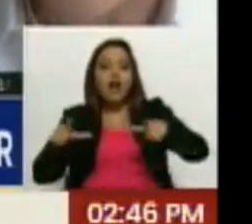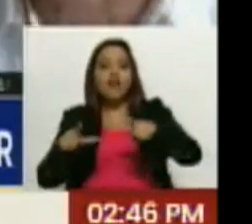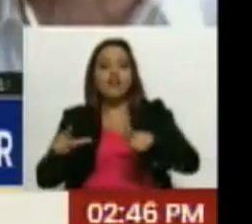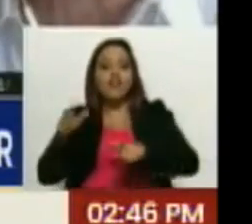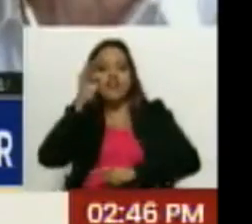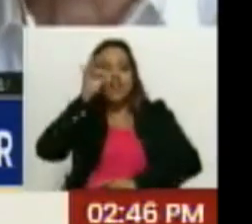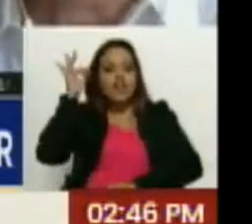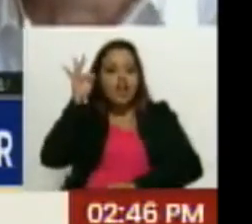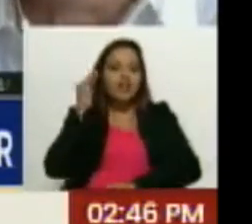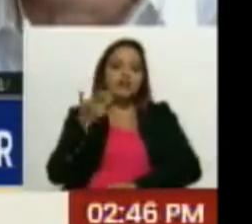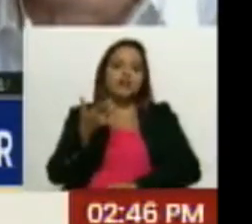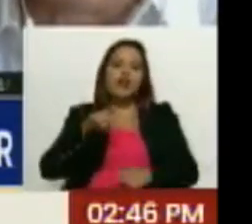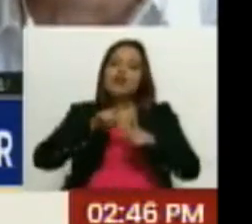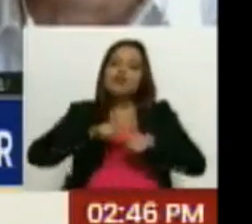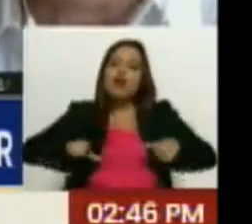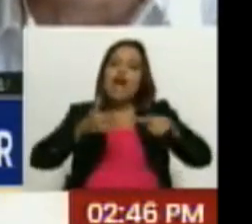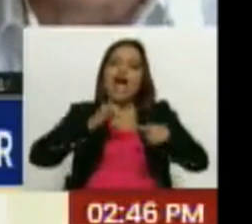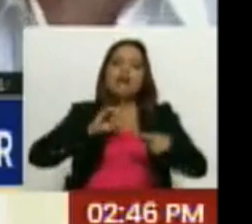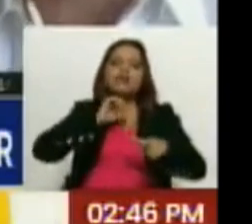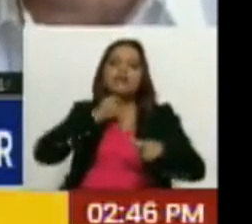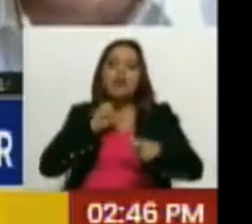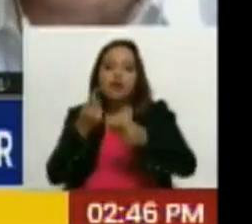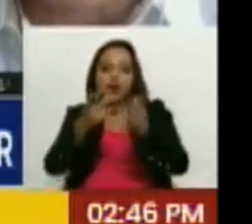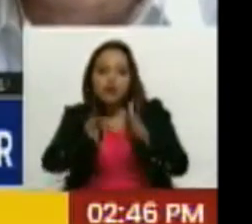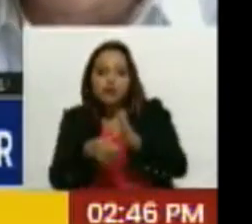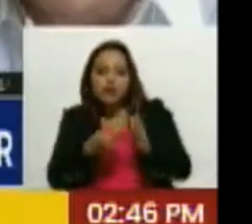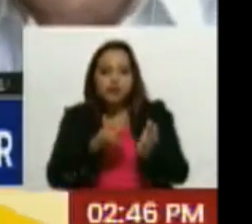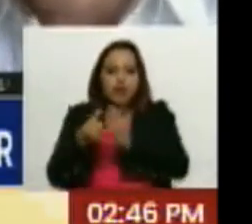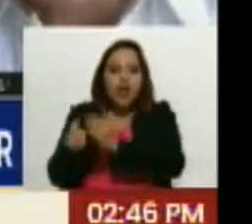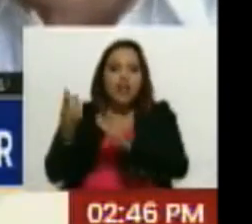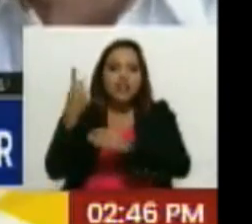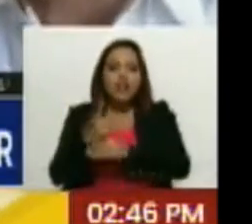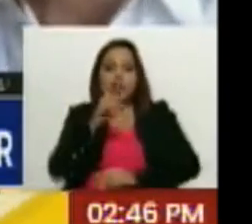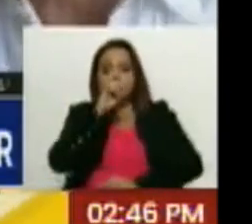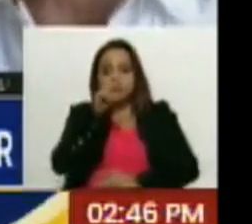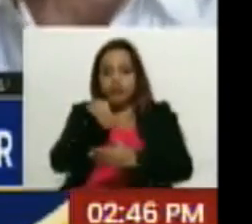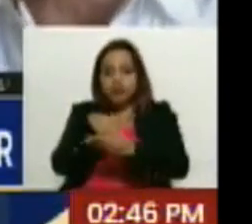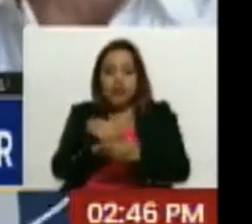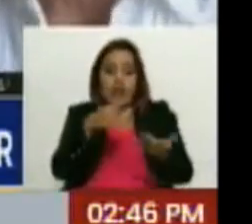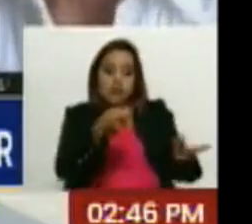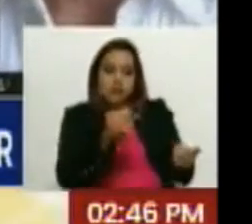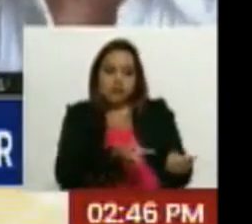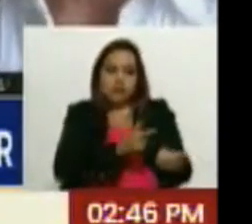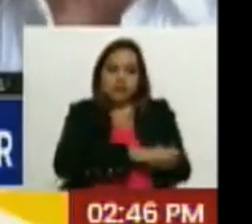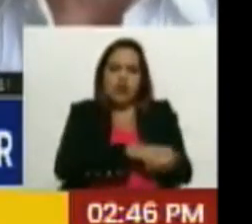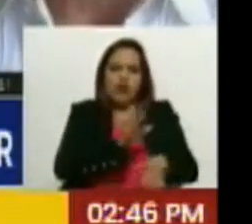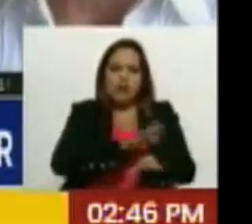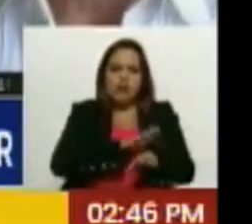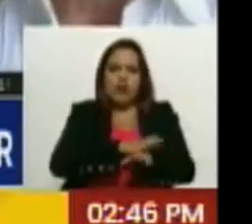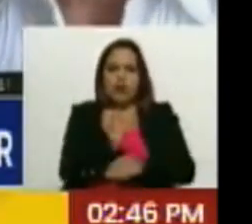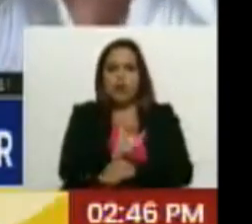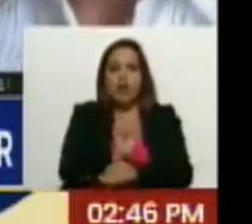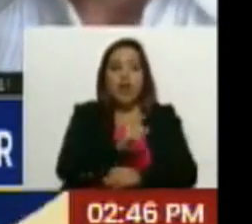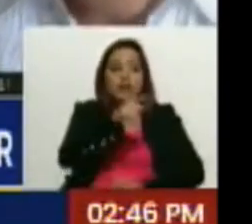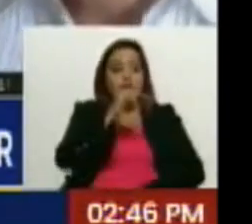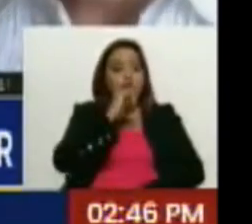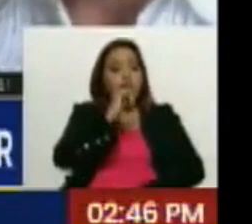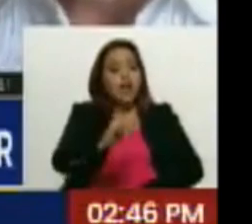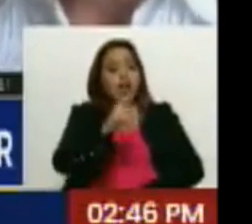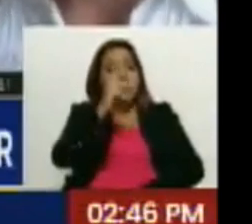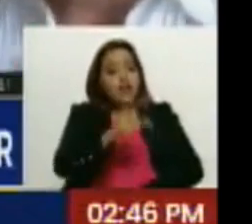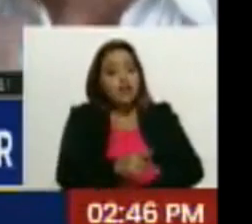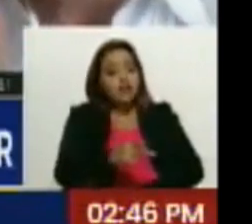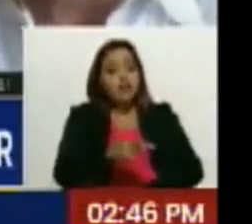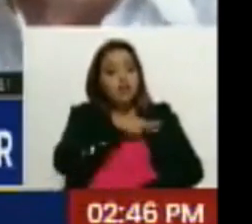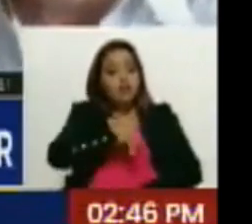llamo guaridas fiscales, deben ser reservadas. Eso ya es gravísimo, porque en el Ecuador esa información, desde